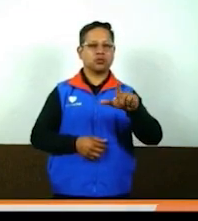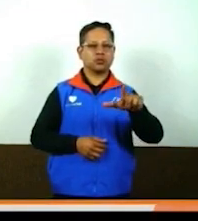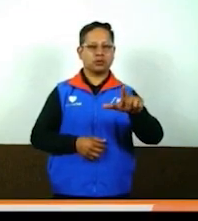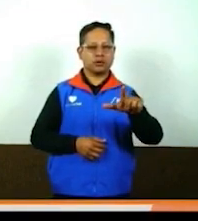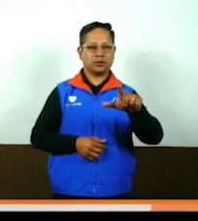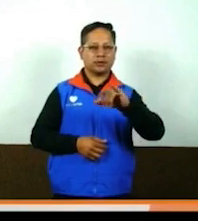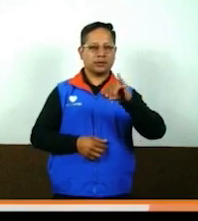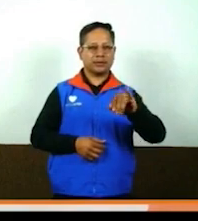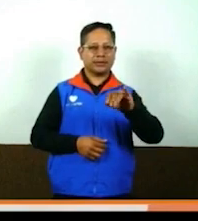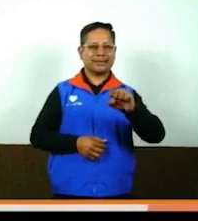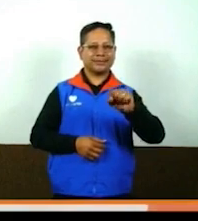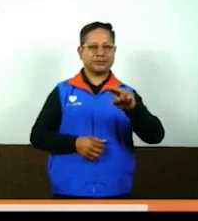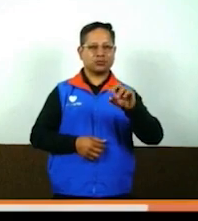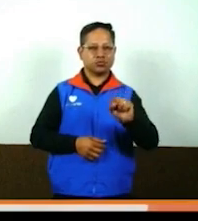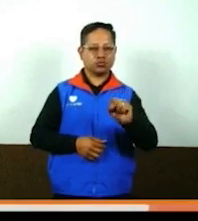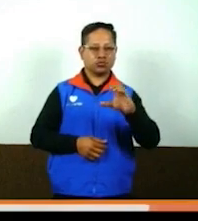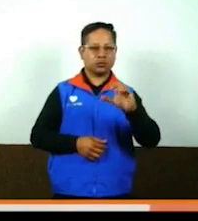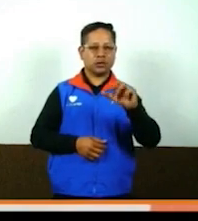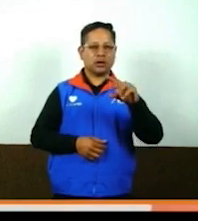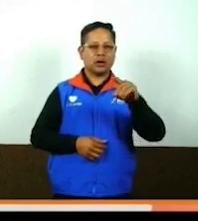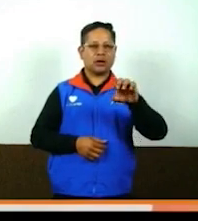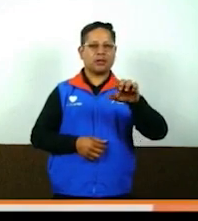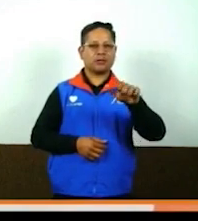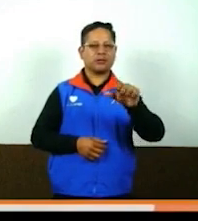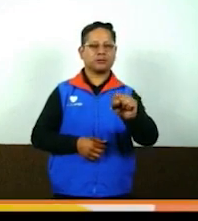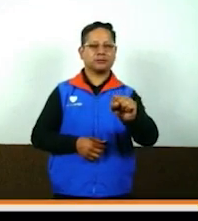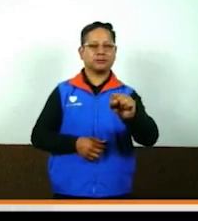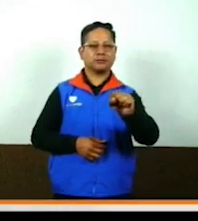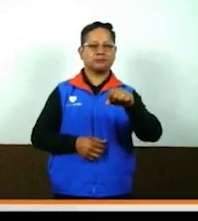Manuel Jesús Cárdenas Espinosa.